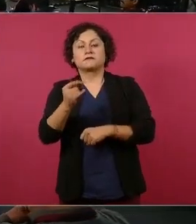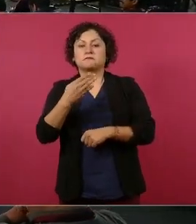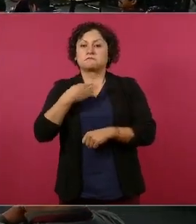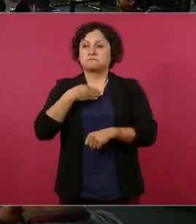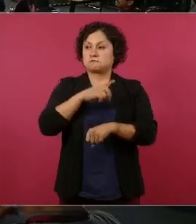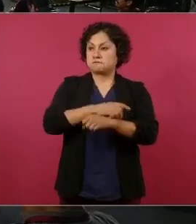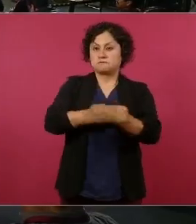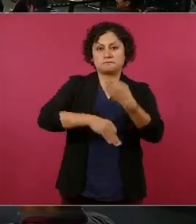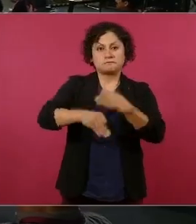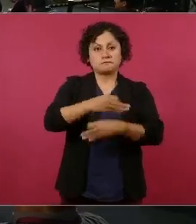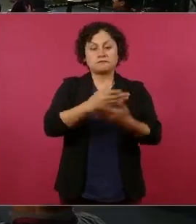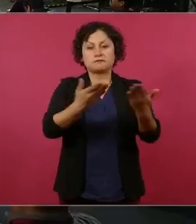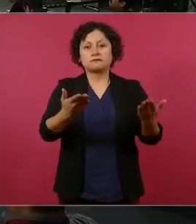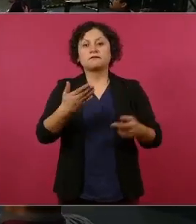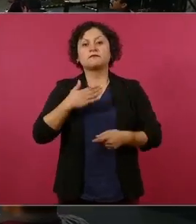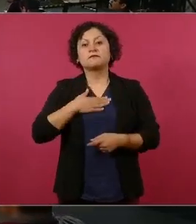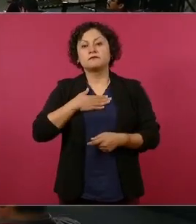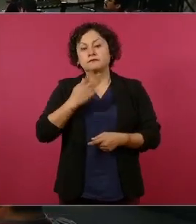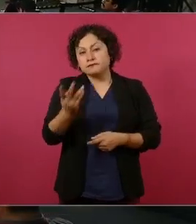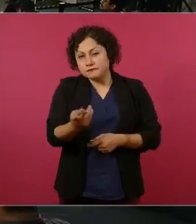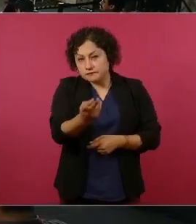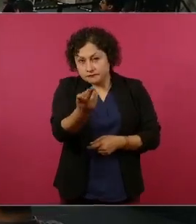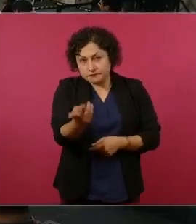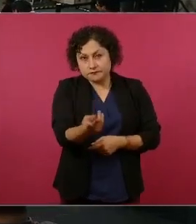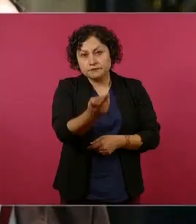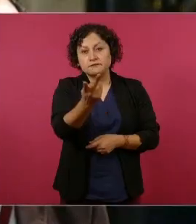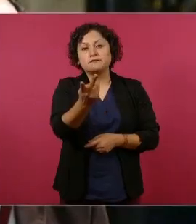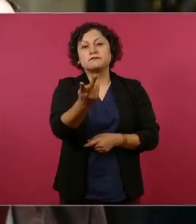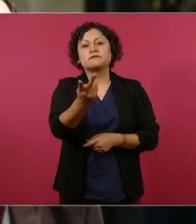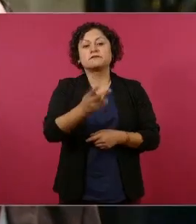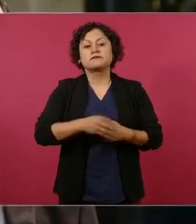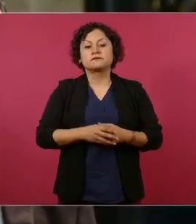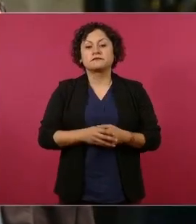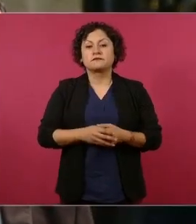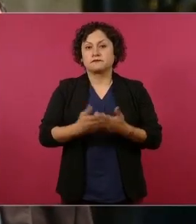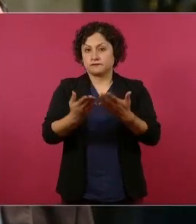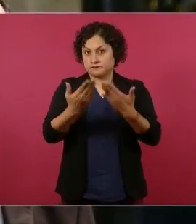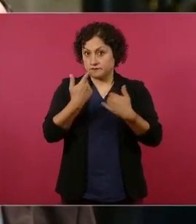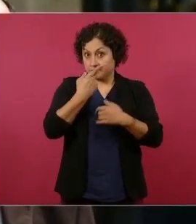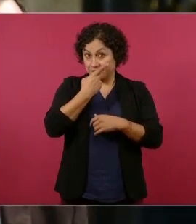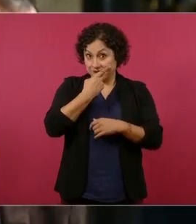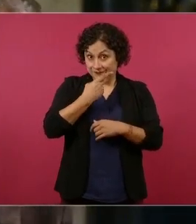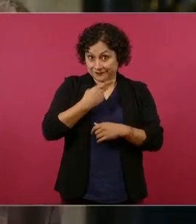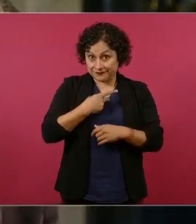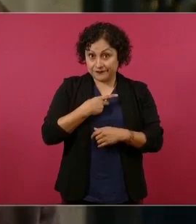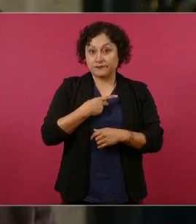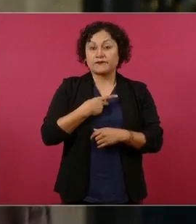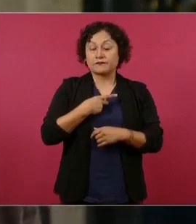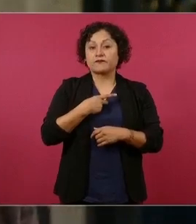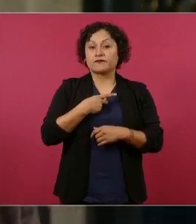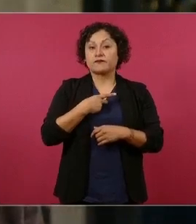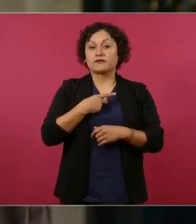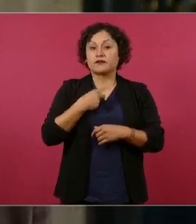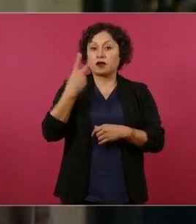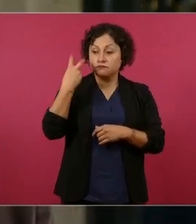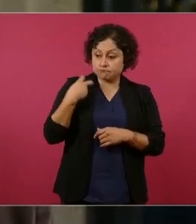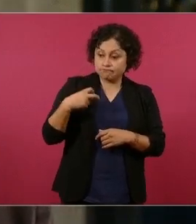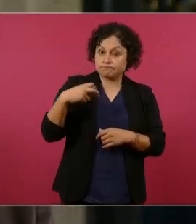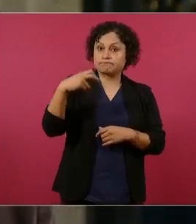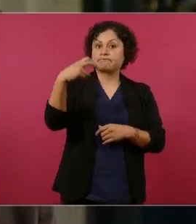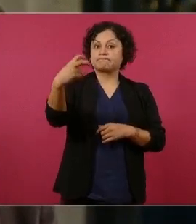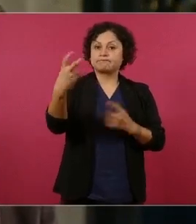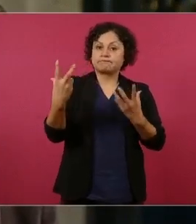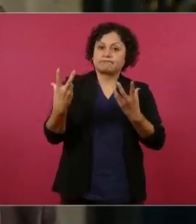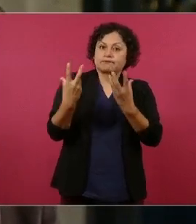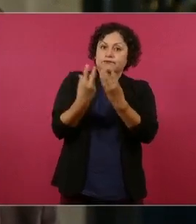a todos. Presidente, mi primera pregunta es que si nos puede decir si ya hay fecha para esta gira en conjunto que va a